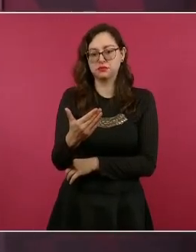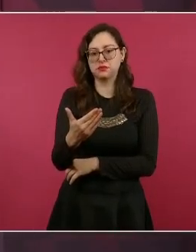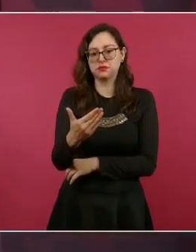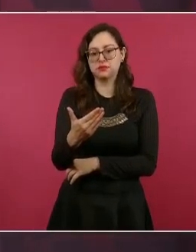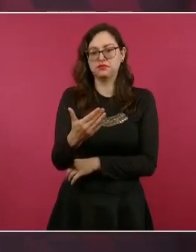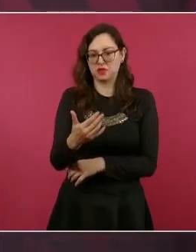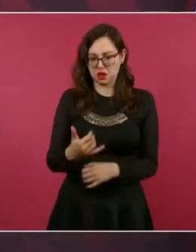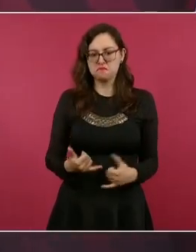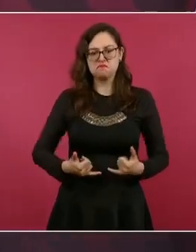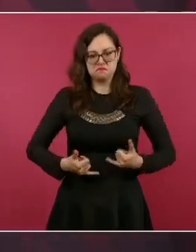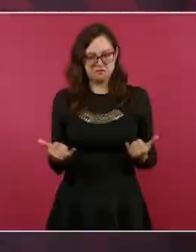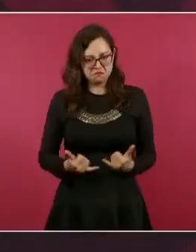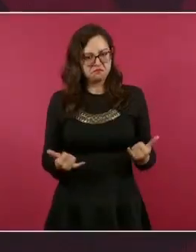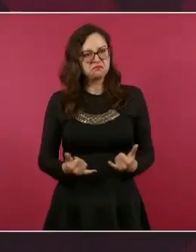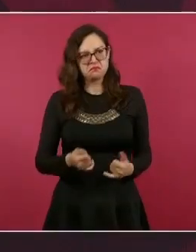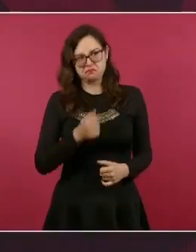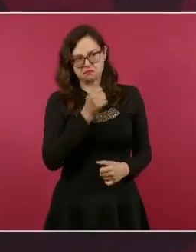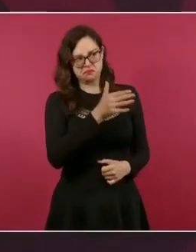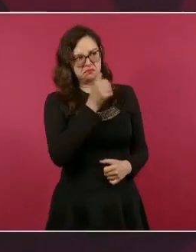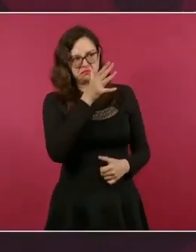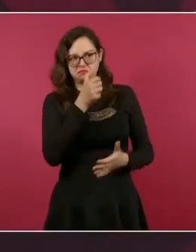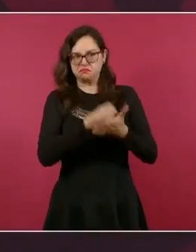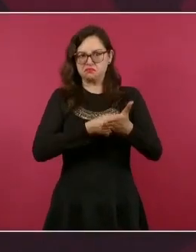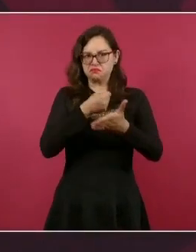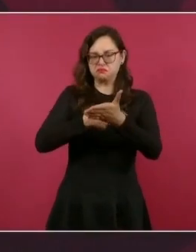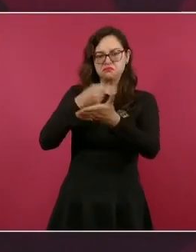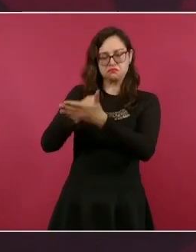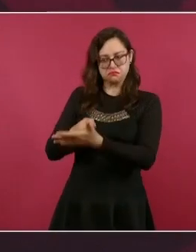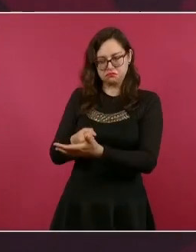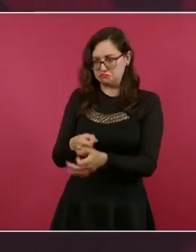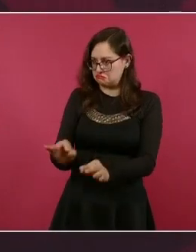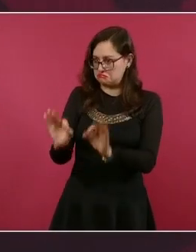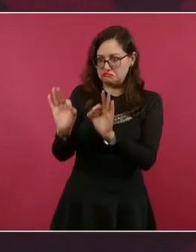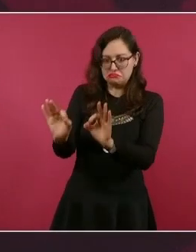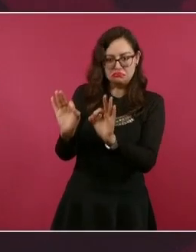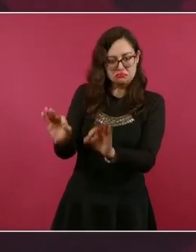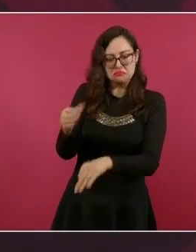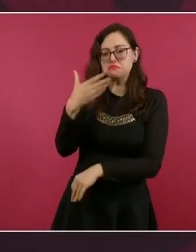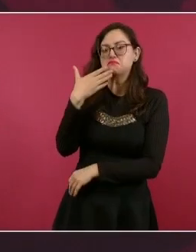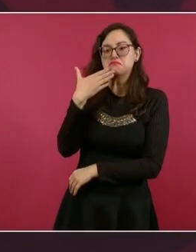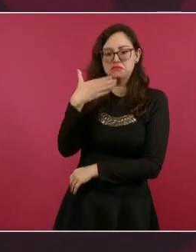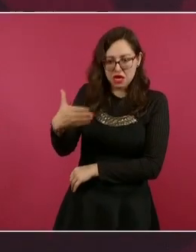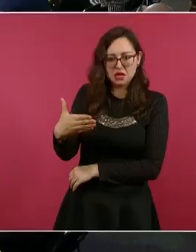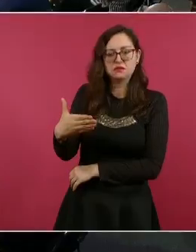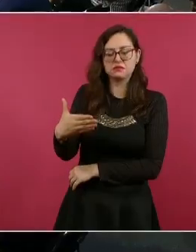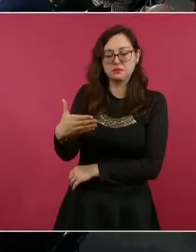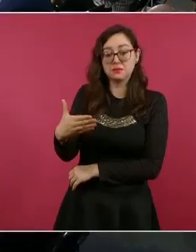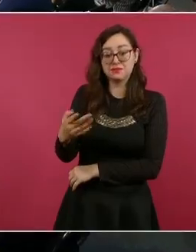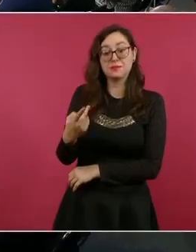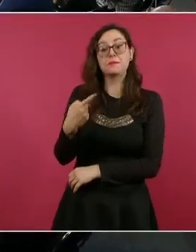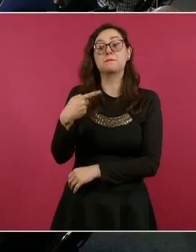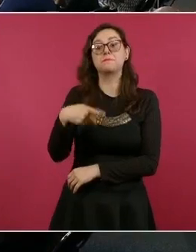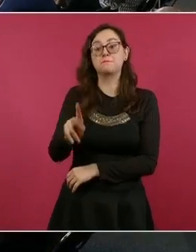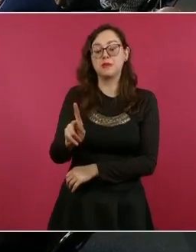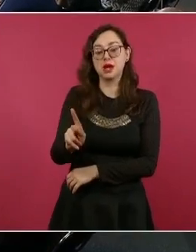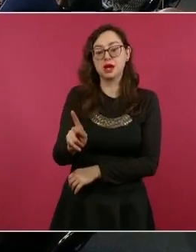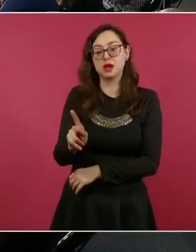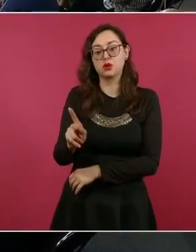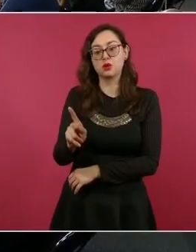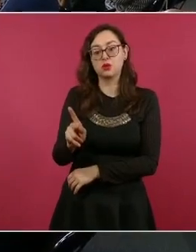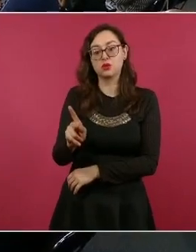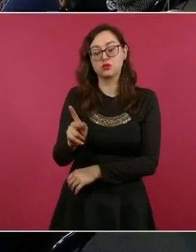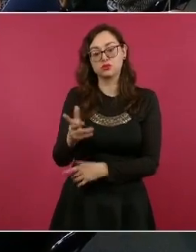que haya rebeldía y se luche por la justicia, pero sin